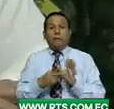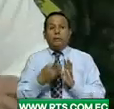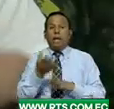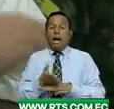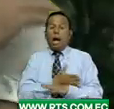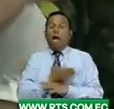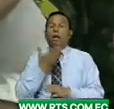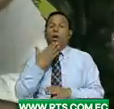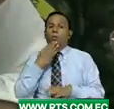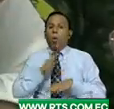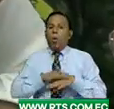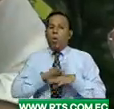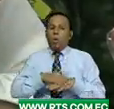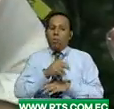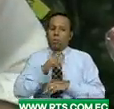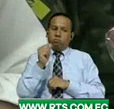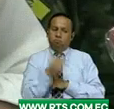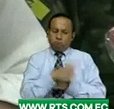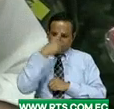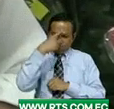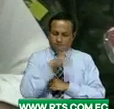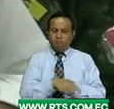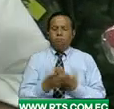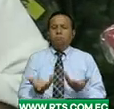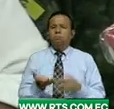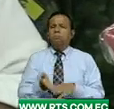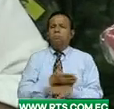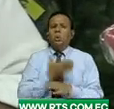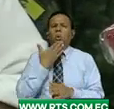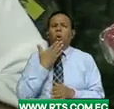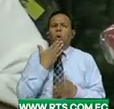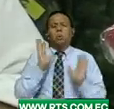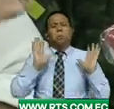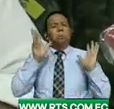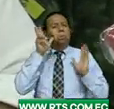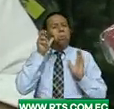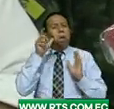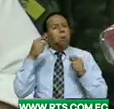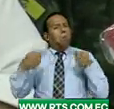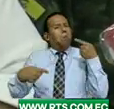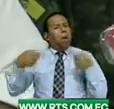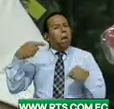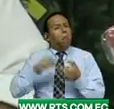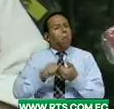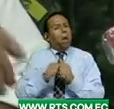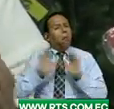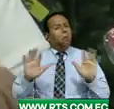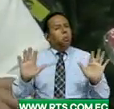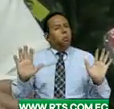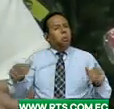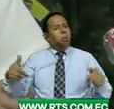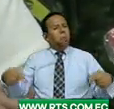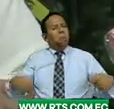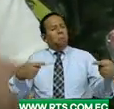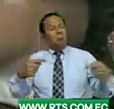hecho que responde a una vendetta, un ajuste de cuentas. Está claramente